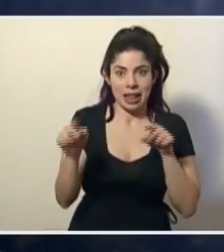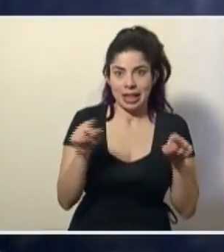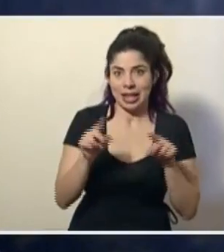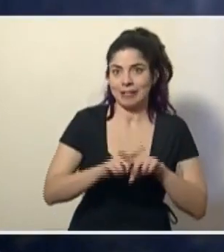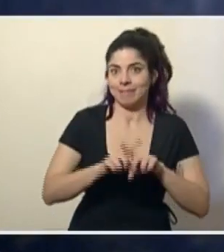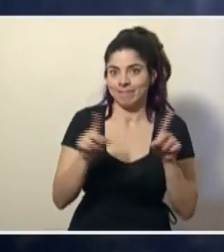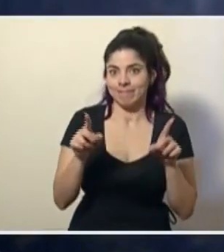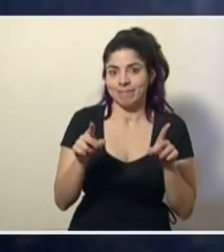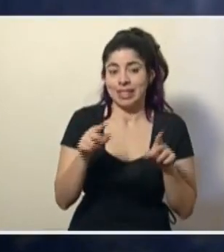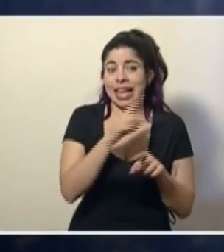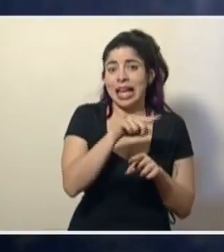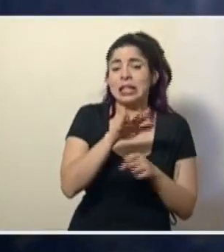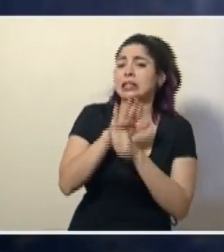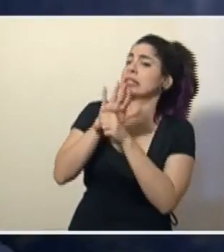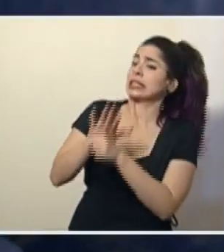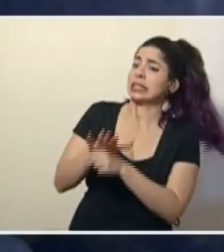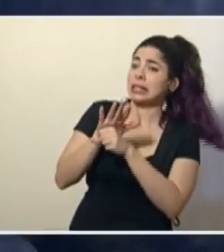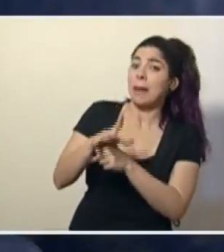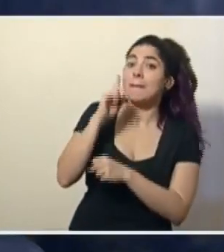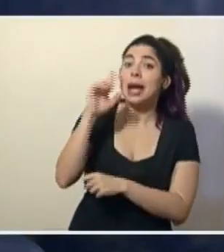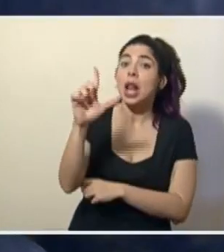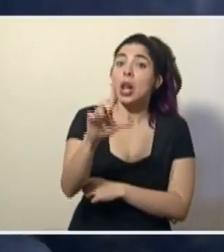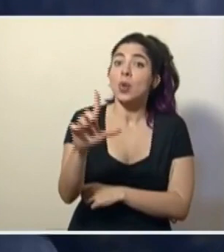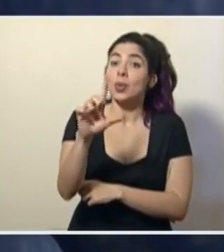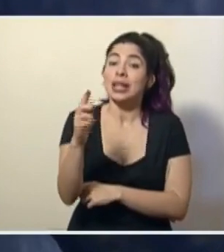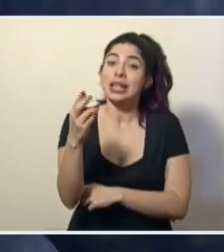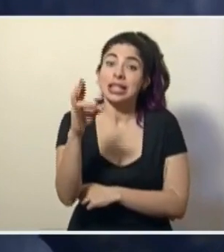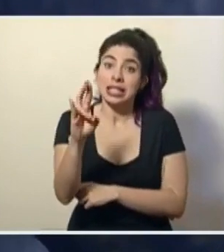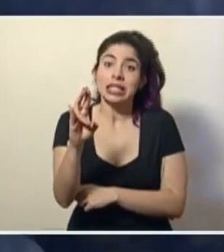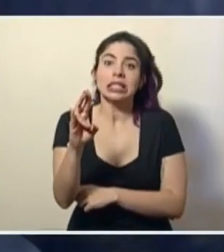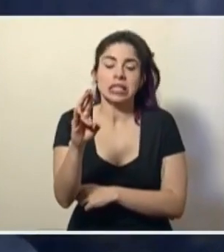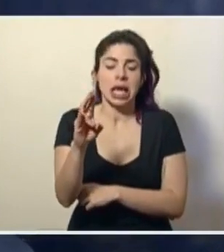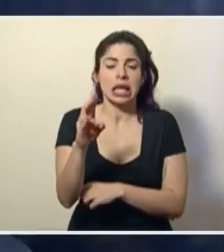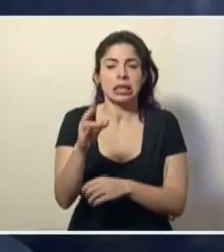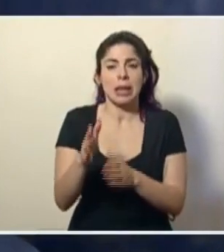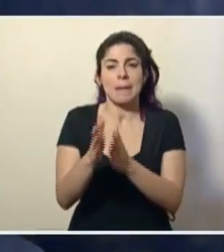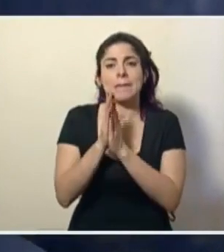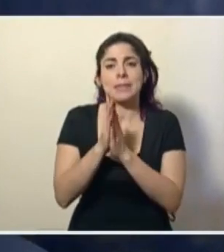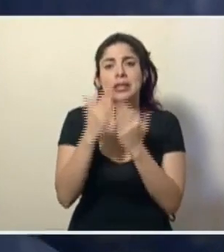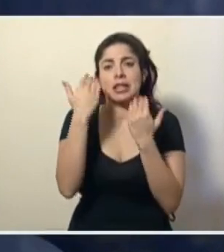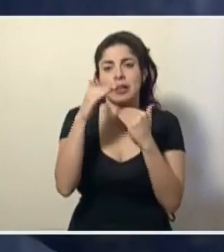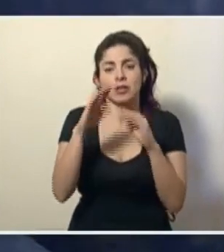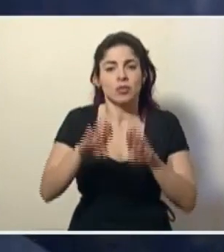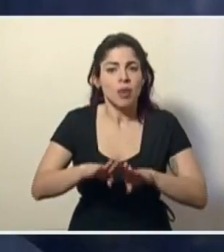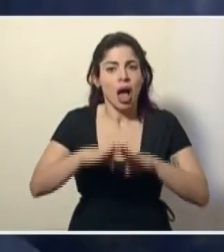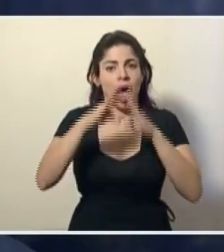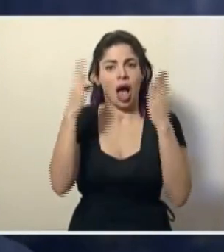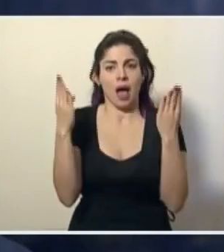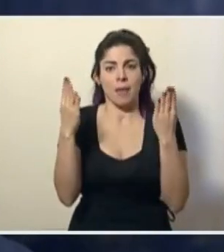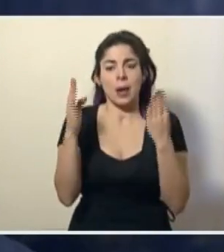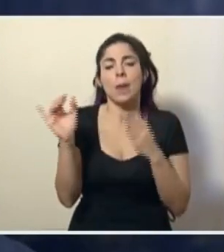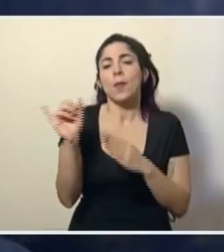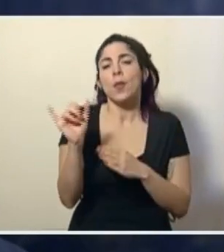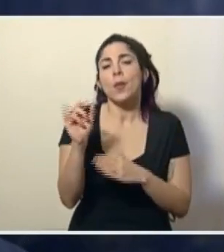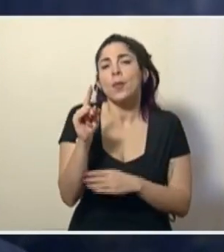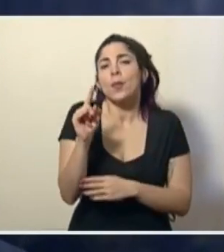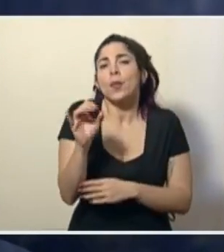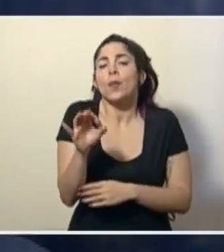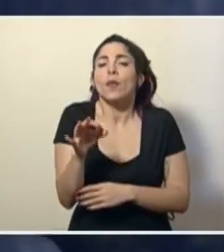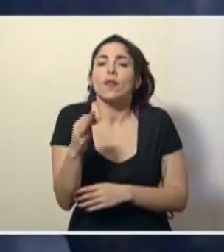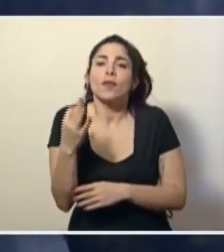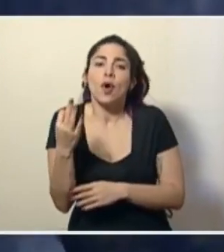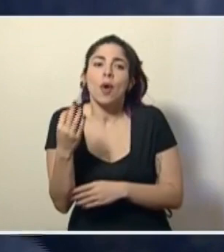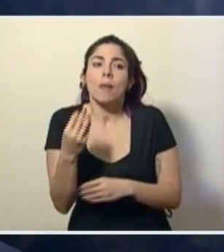están presionando para que el lunes 17 se habilite la restricción como una manera